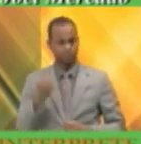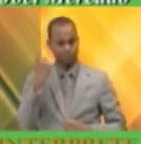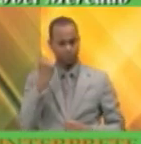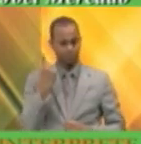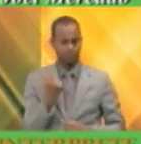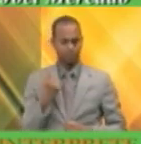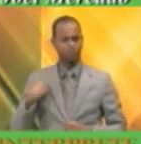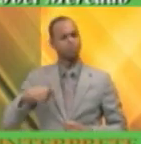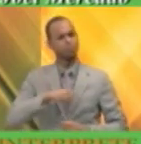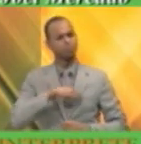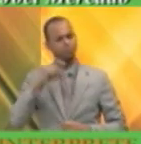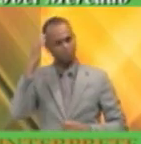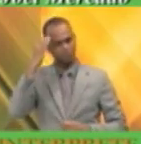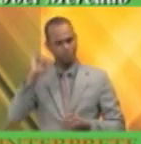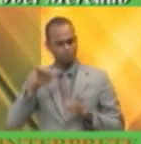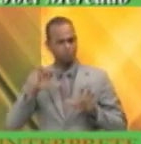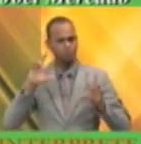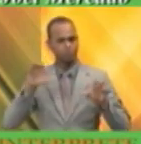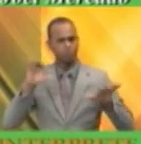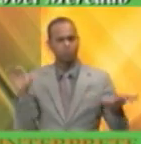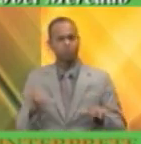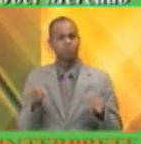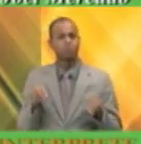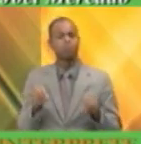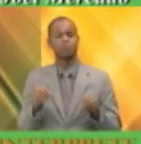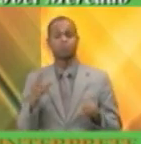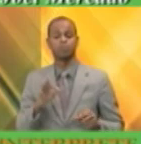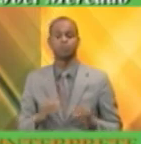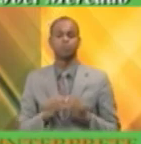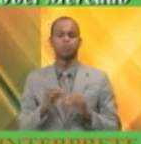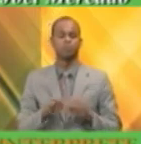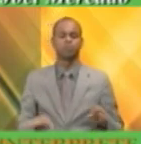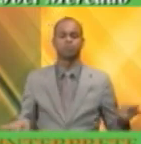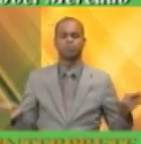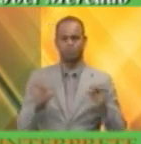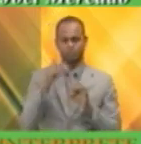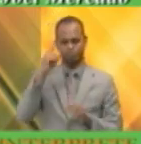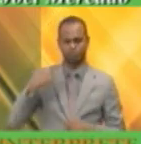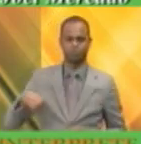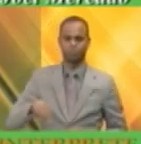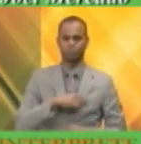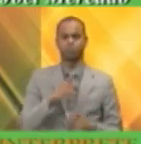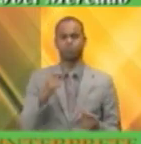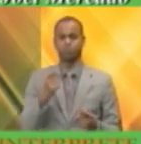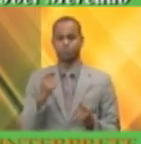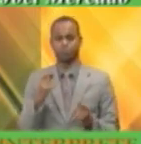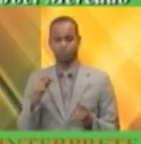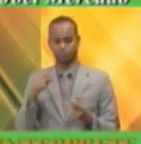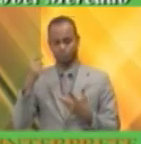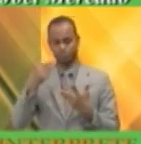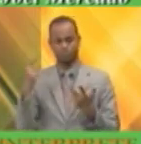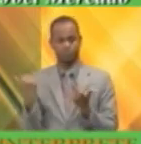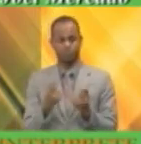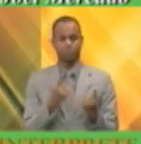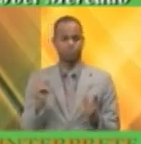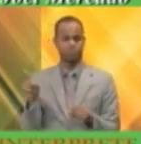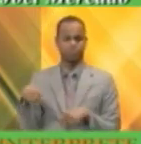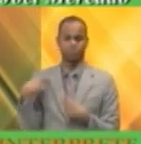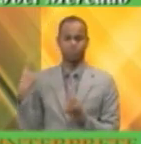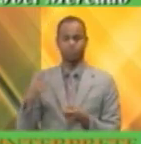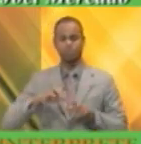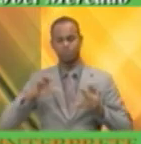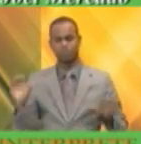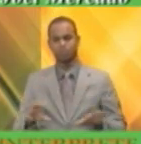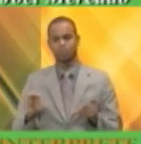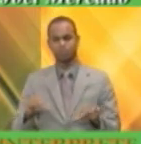que sembrar. Y lo más importante para nosotros es que en todo y cada uno de estos eventos hemos tenido